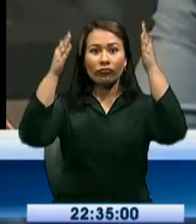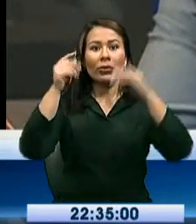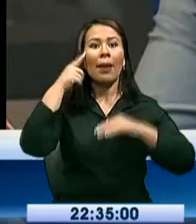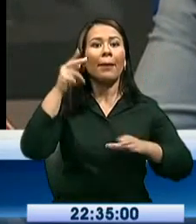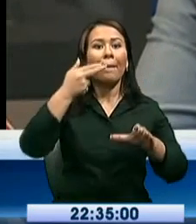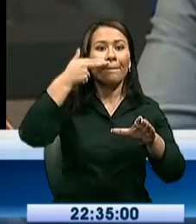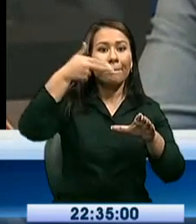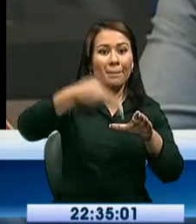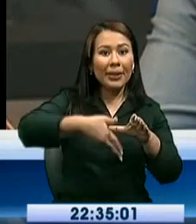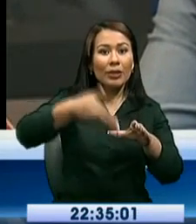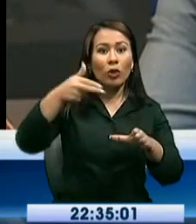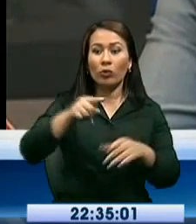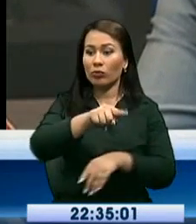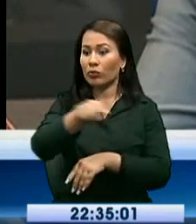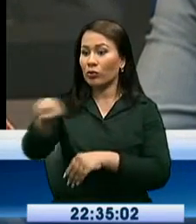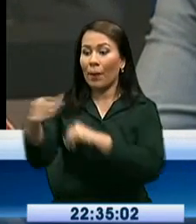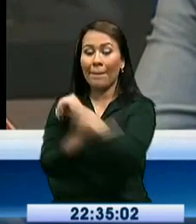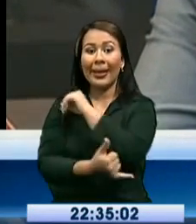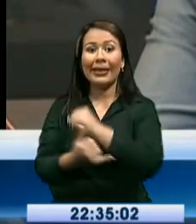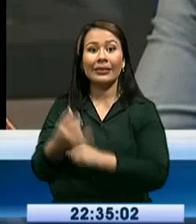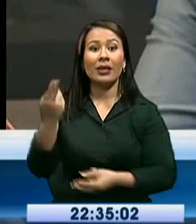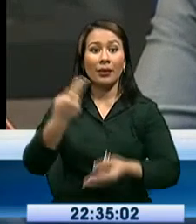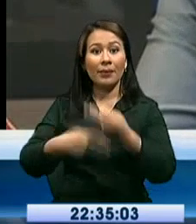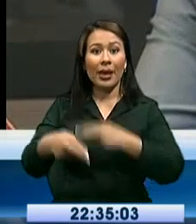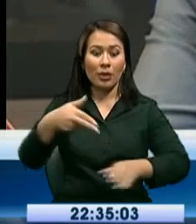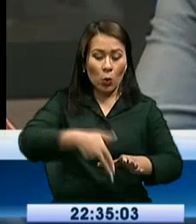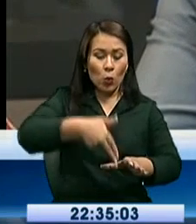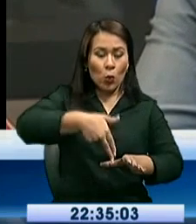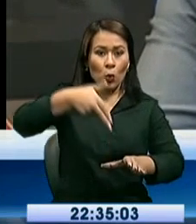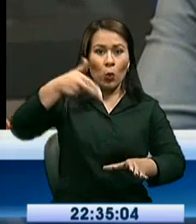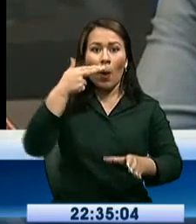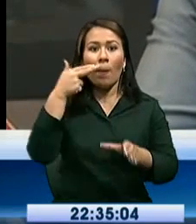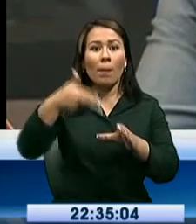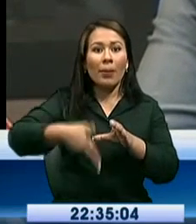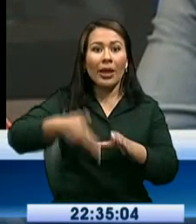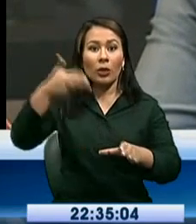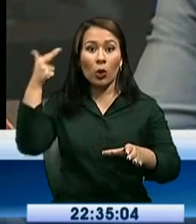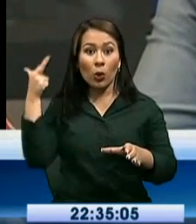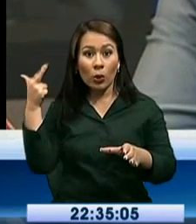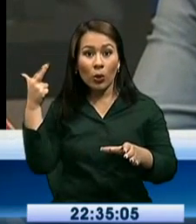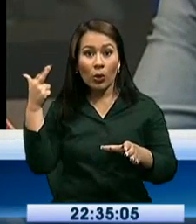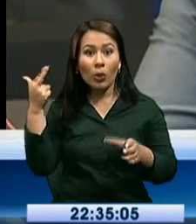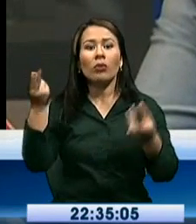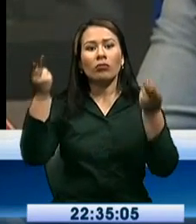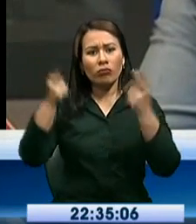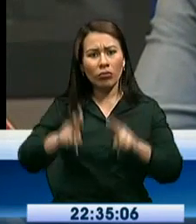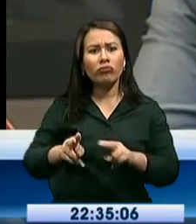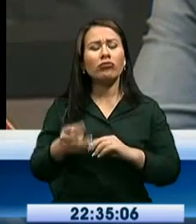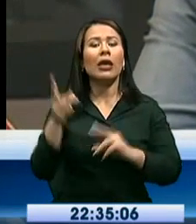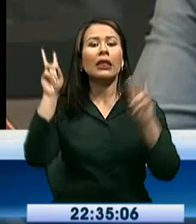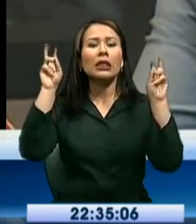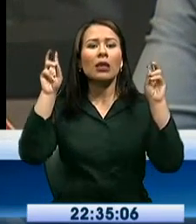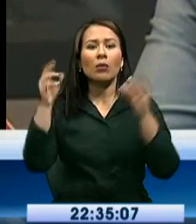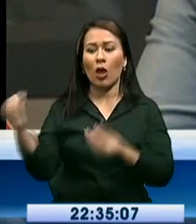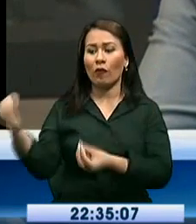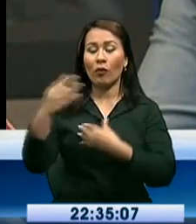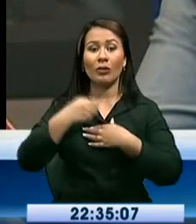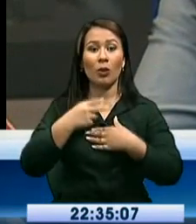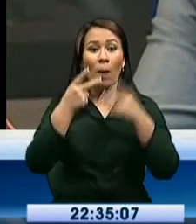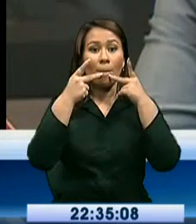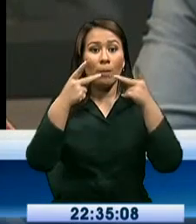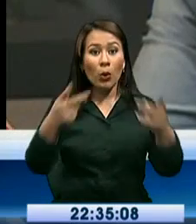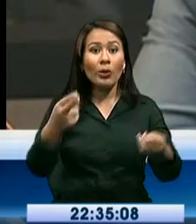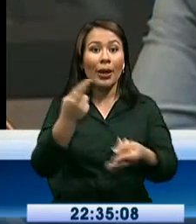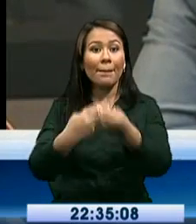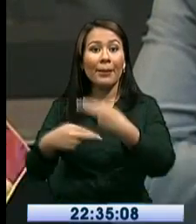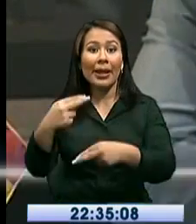países productores de petróleo decisiones de producción basadas en información pública del mercado